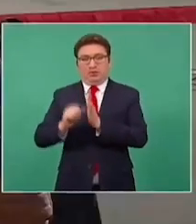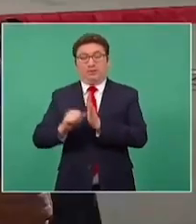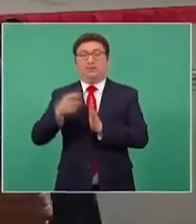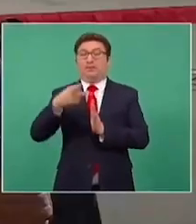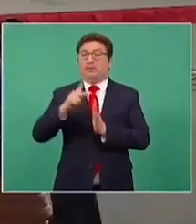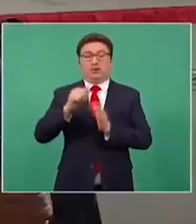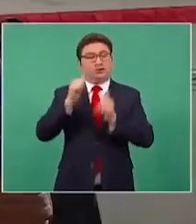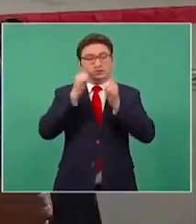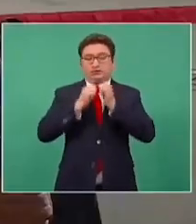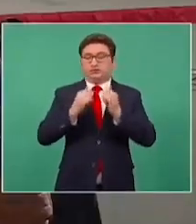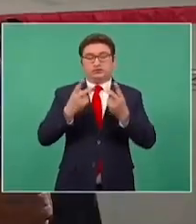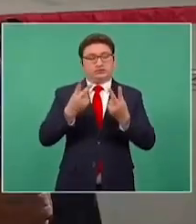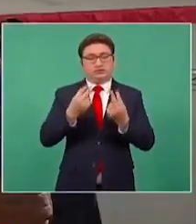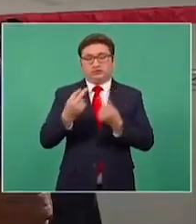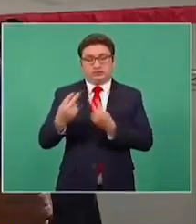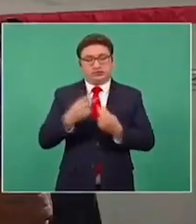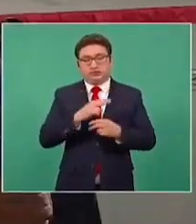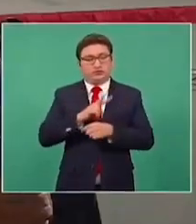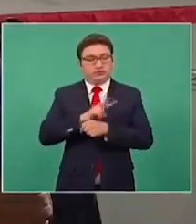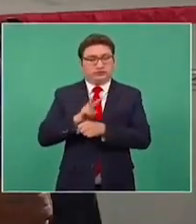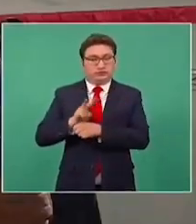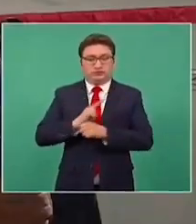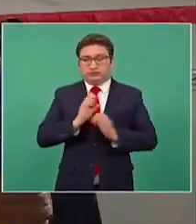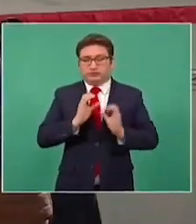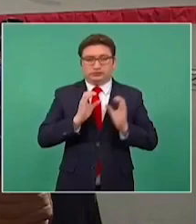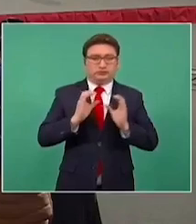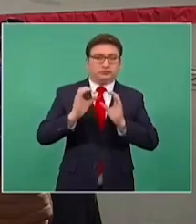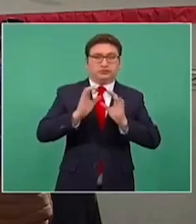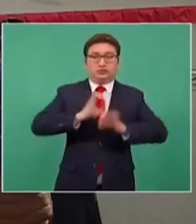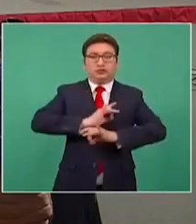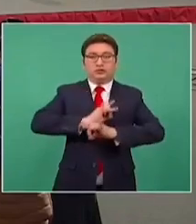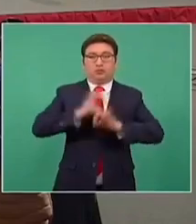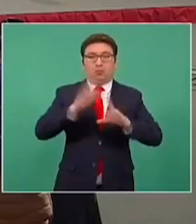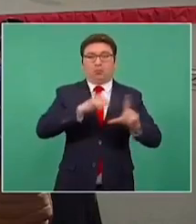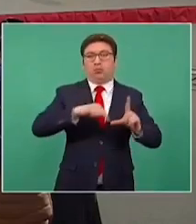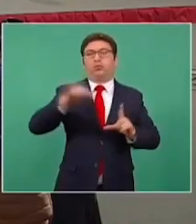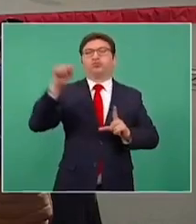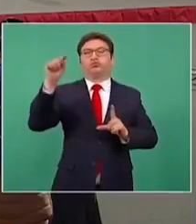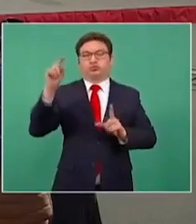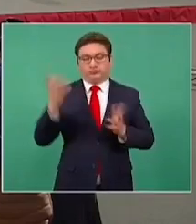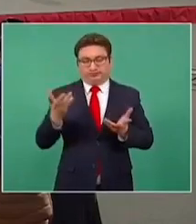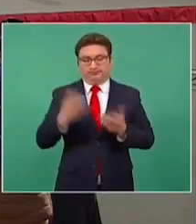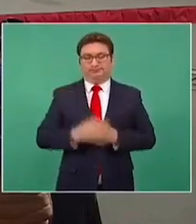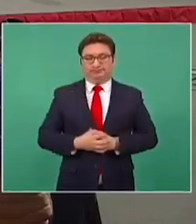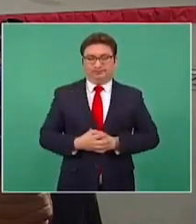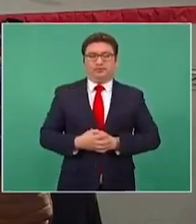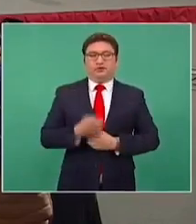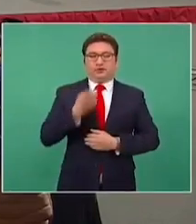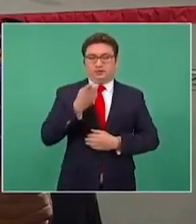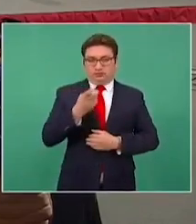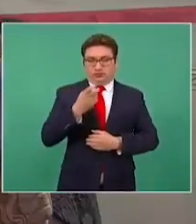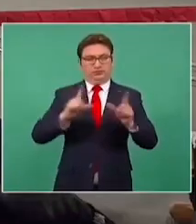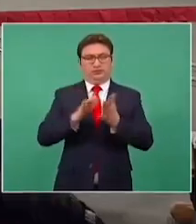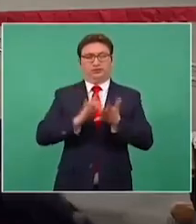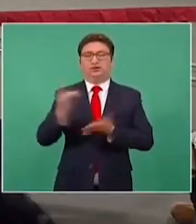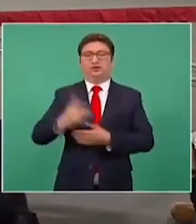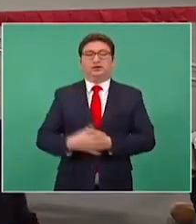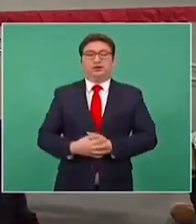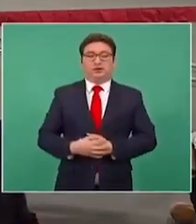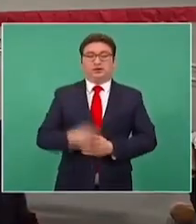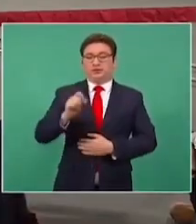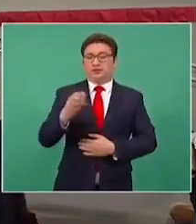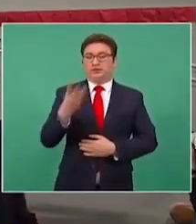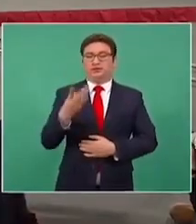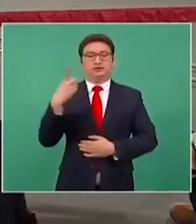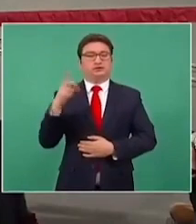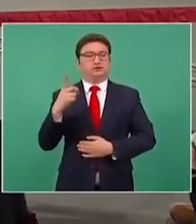de Salud Federal. Y también destacó en la mañana que estas cifras contrastan drásticamente con la